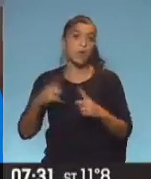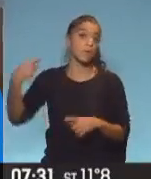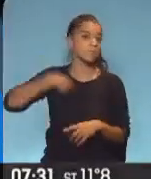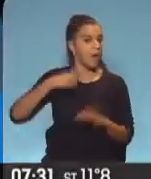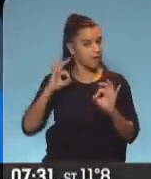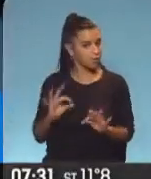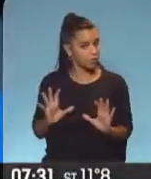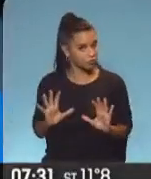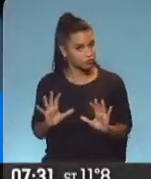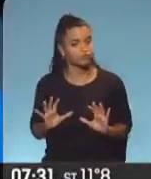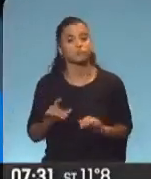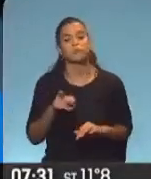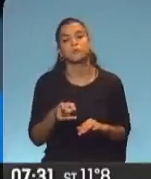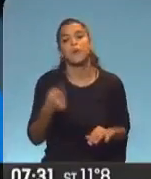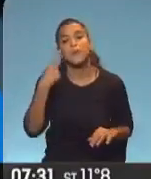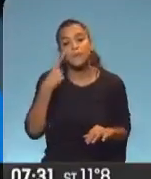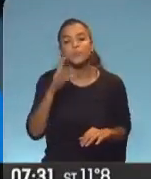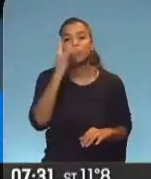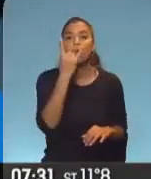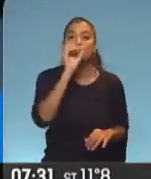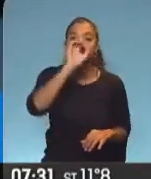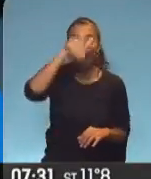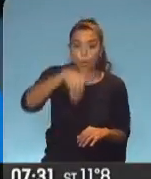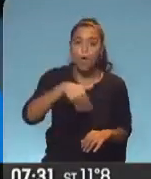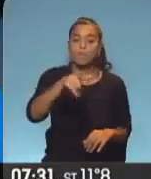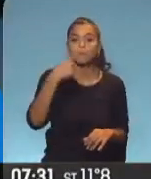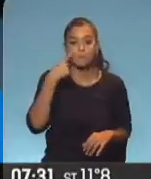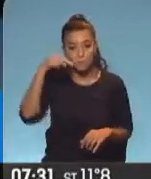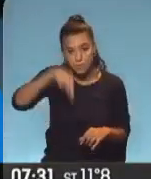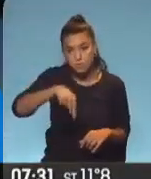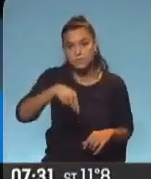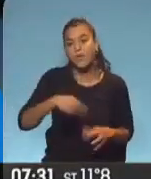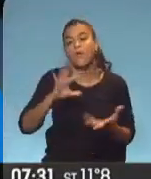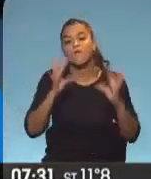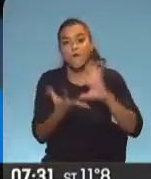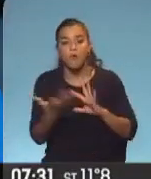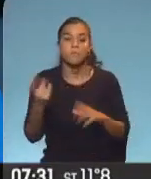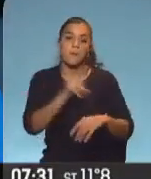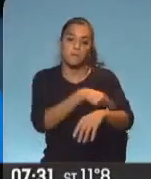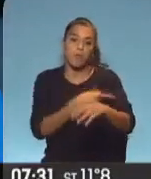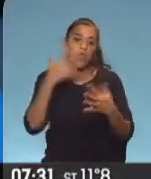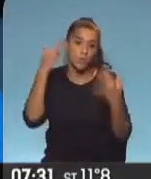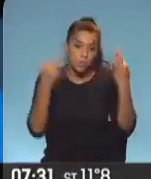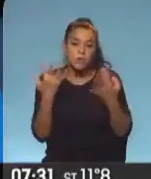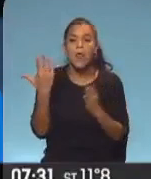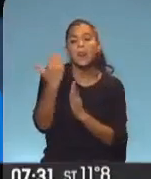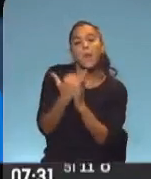páguennos. Conociendo cómo funciona la Unión de Empleados de la Justicia de la Nación, esta alternativa en el Poder Judicial, es decir,